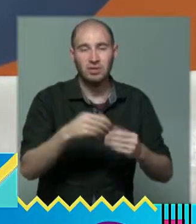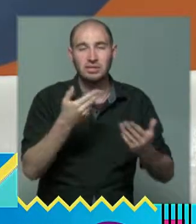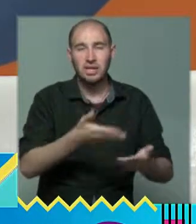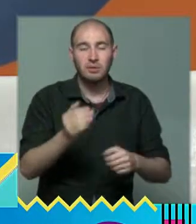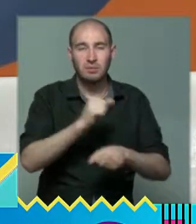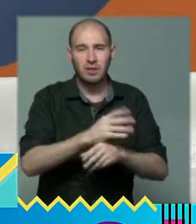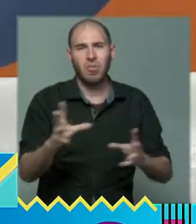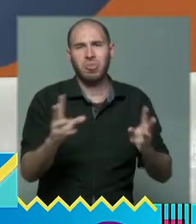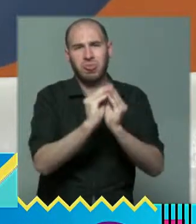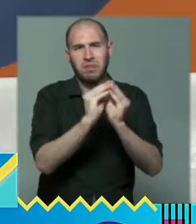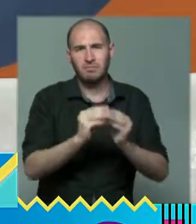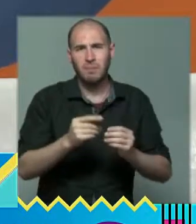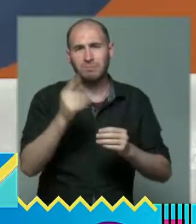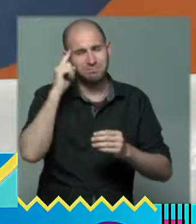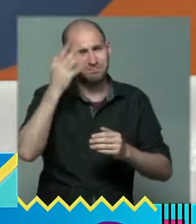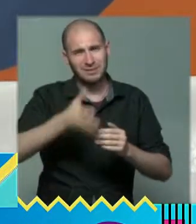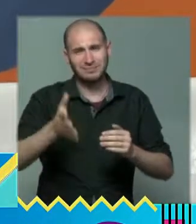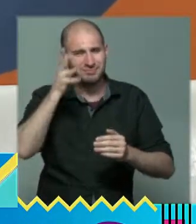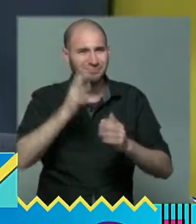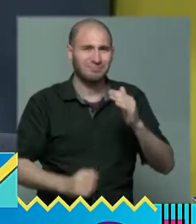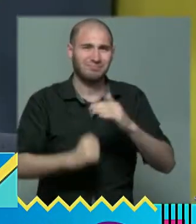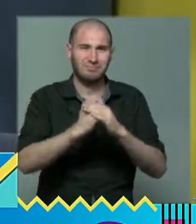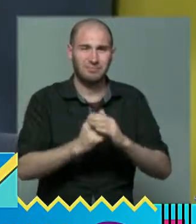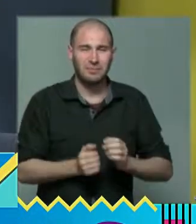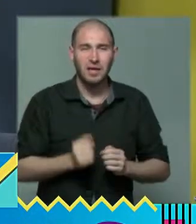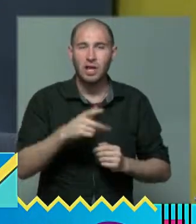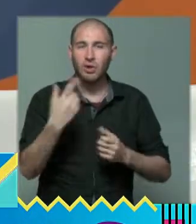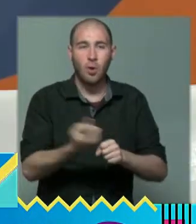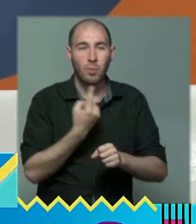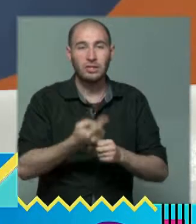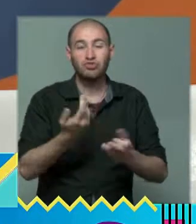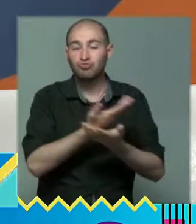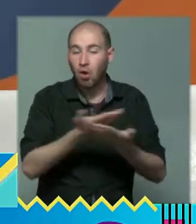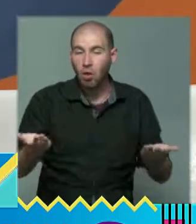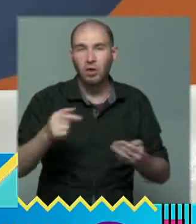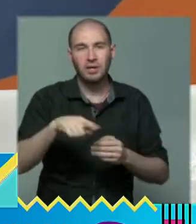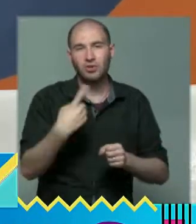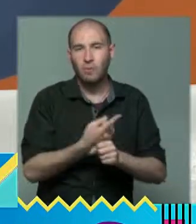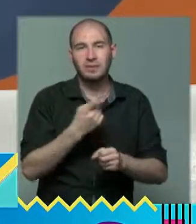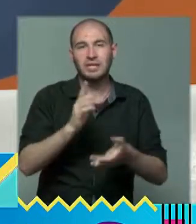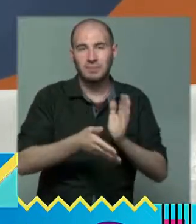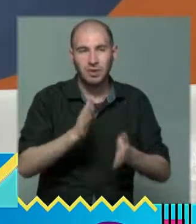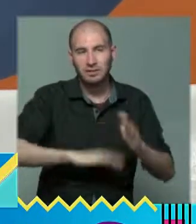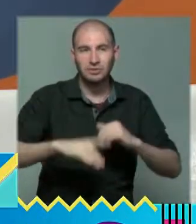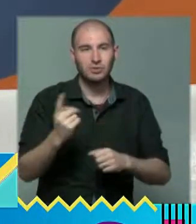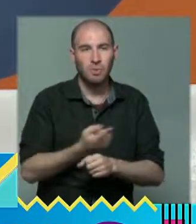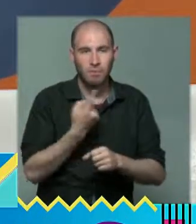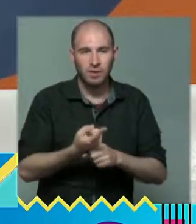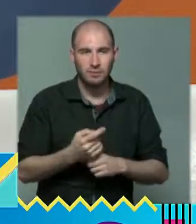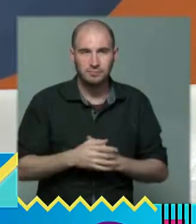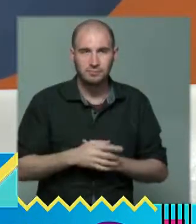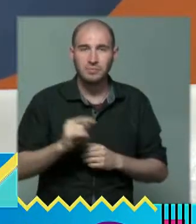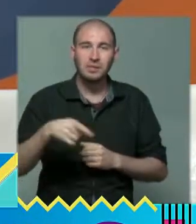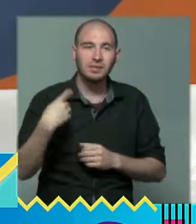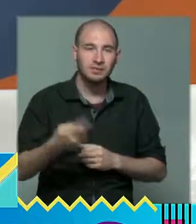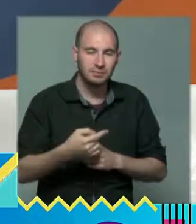penitenciario hacinado que tenemos, sobrepoblado, que no permite para todos los casos la posibilidad de hacer este tipo de tratamiento. Entonces siempre